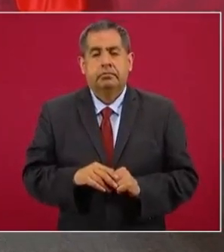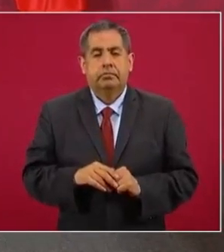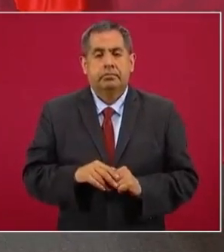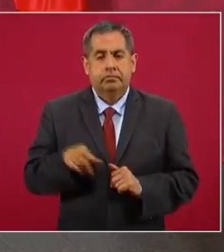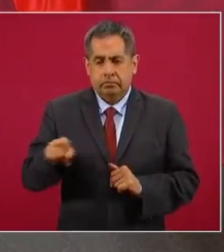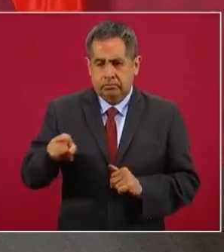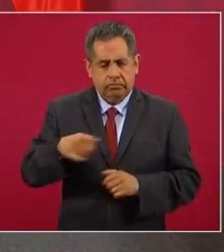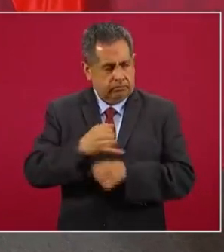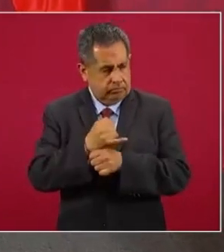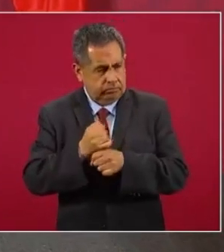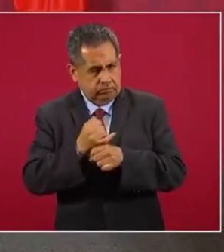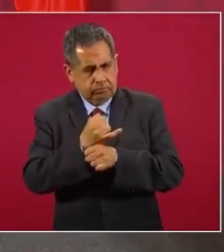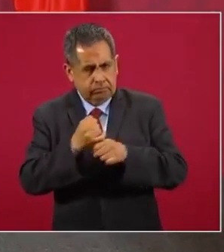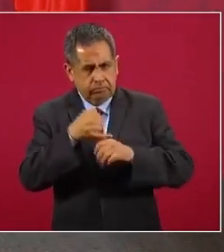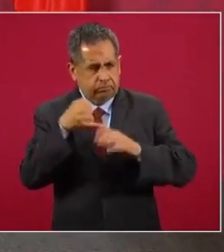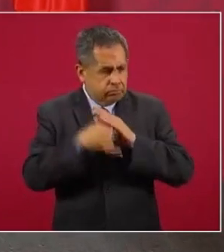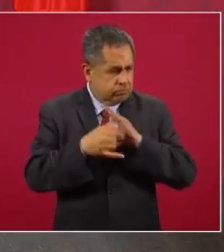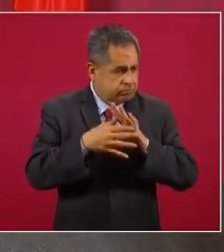indague